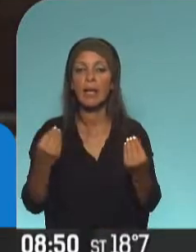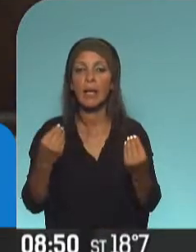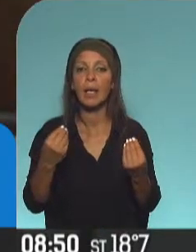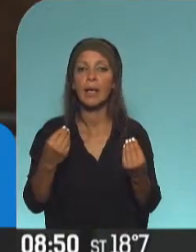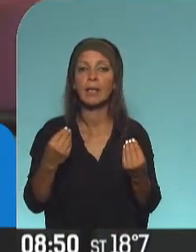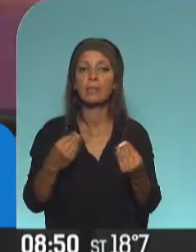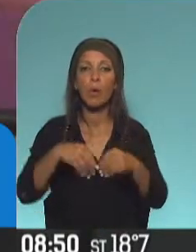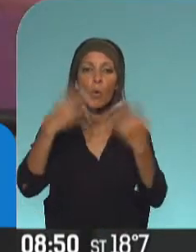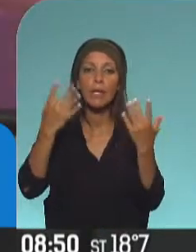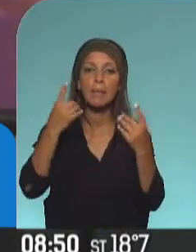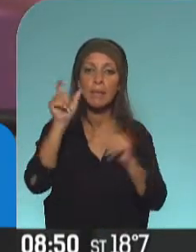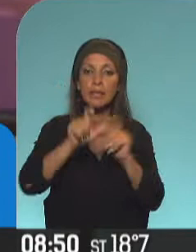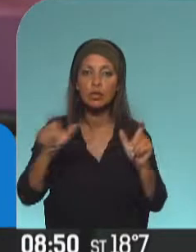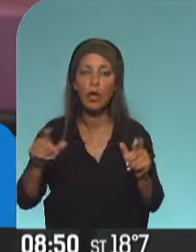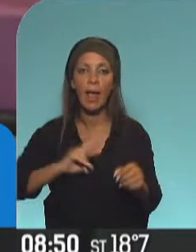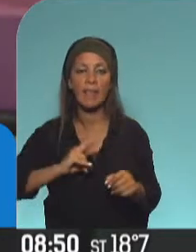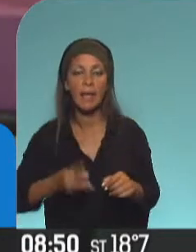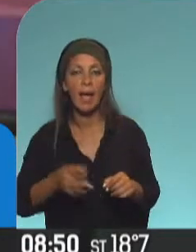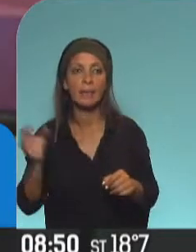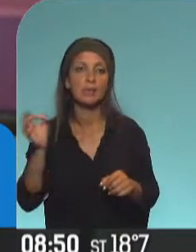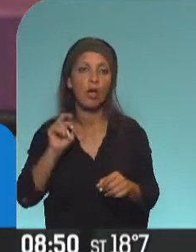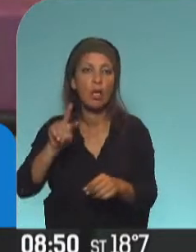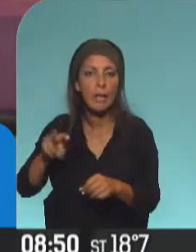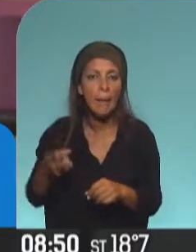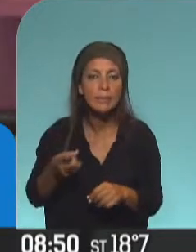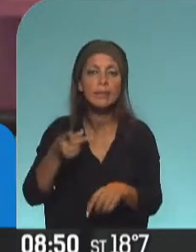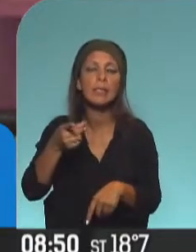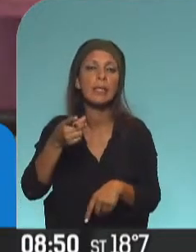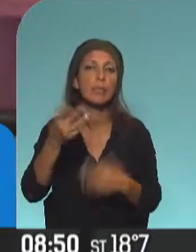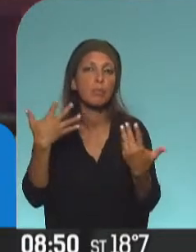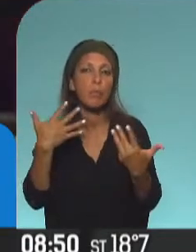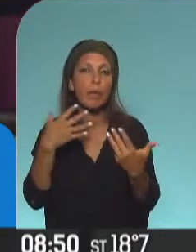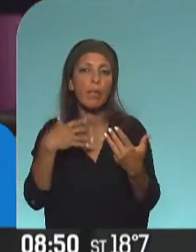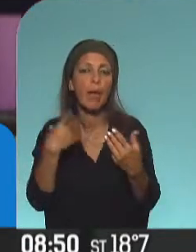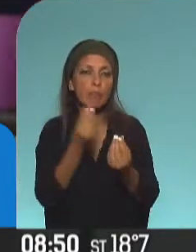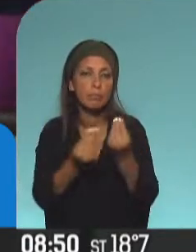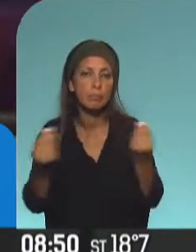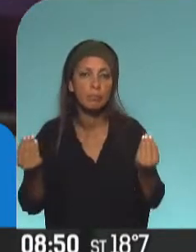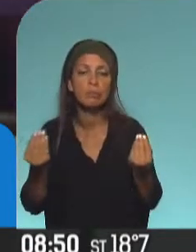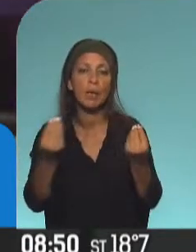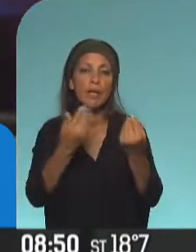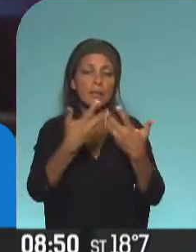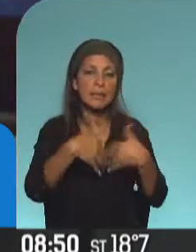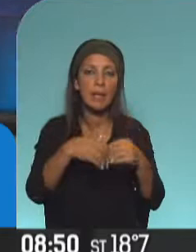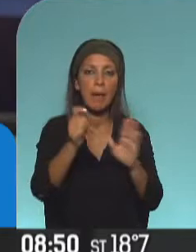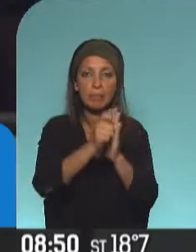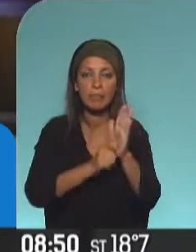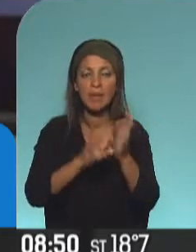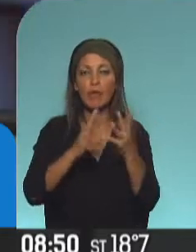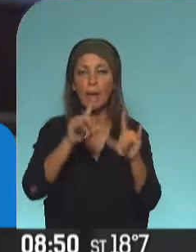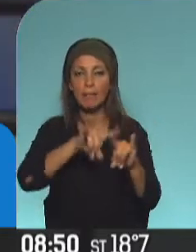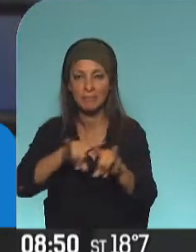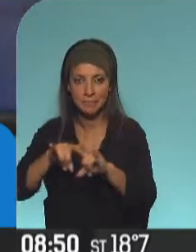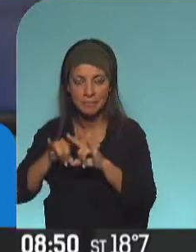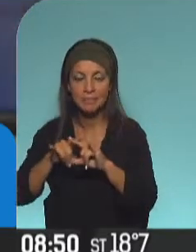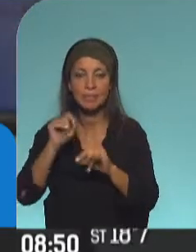cualquier persona trans o travesti pueda ingresar por un sistema que ya está online en la página